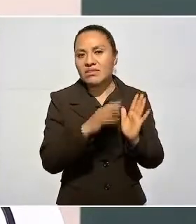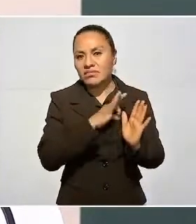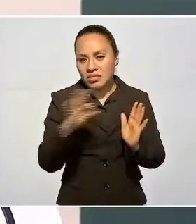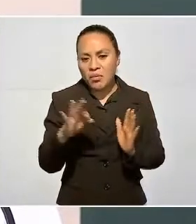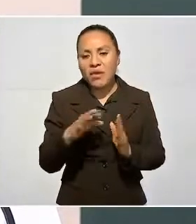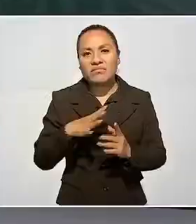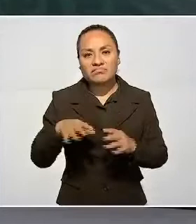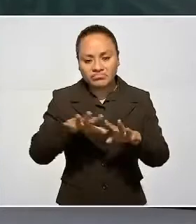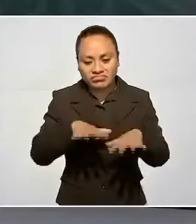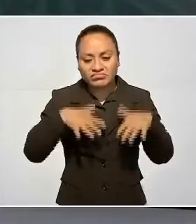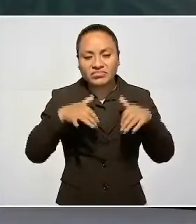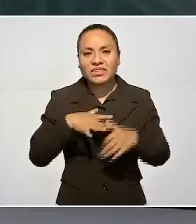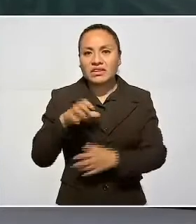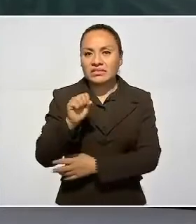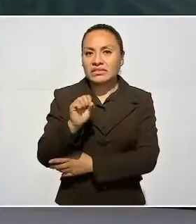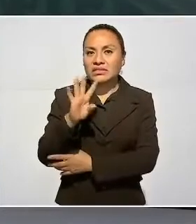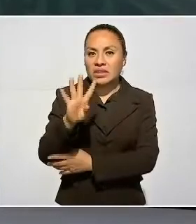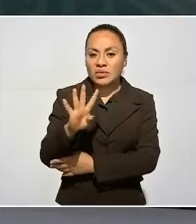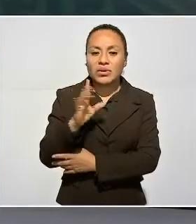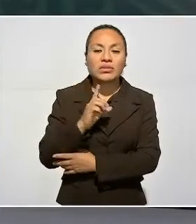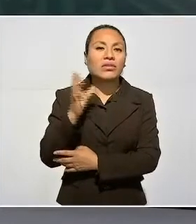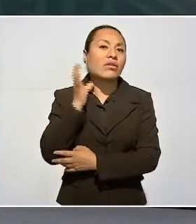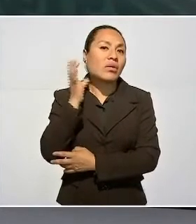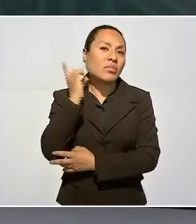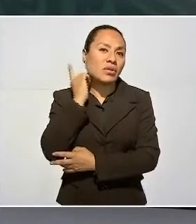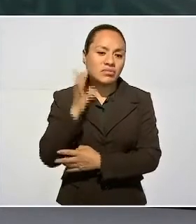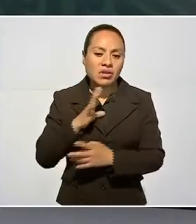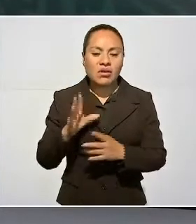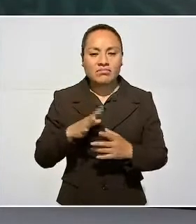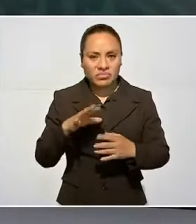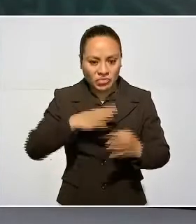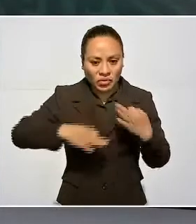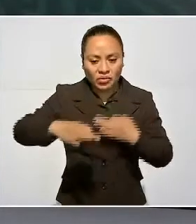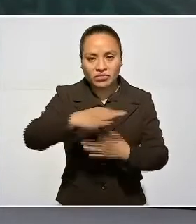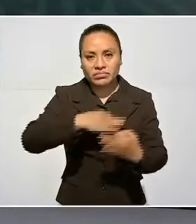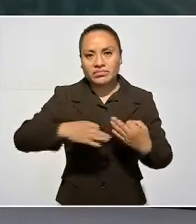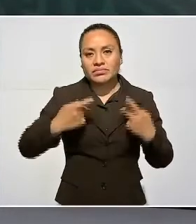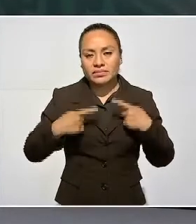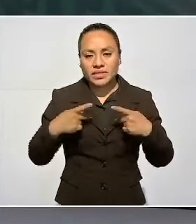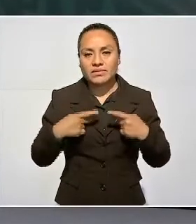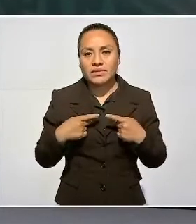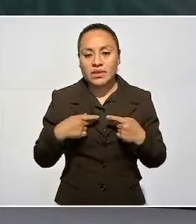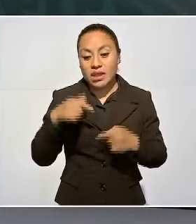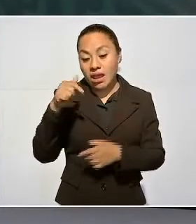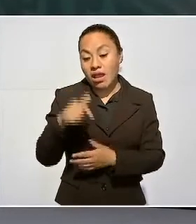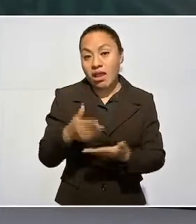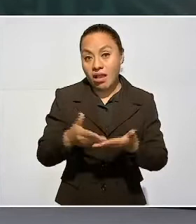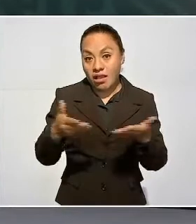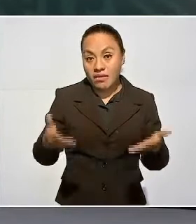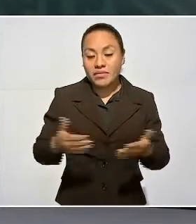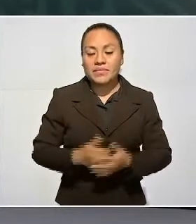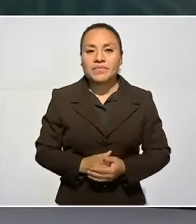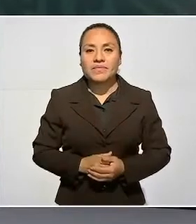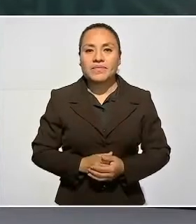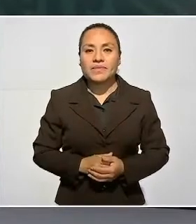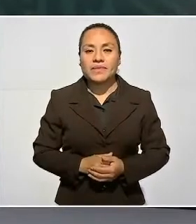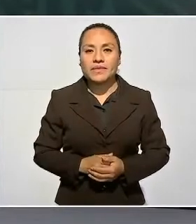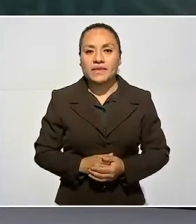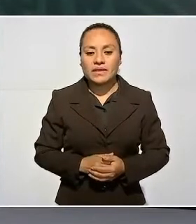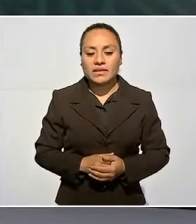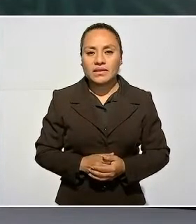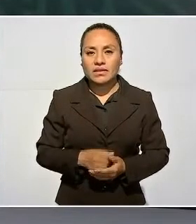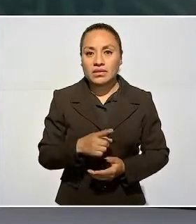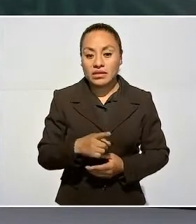escrutinio de la 64 legislatura del Congreso de la Unión, pues en este